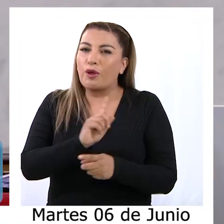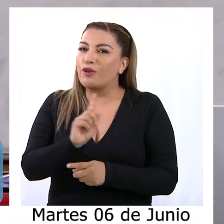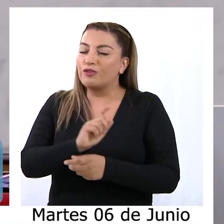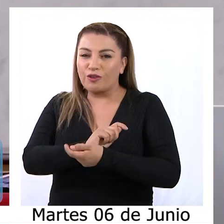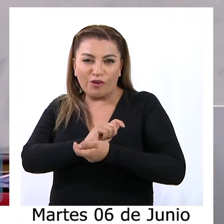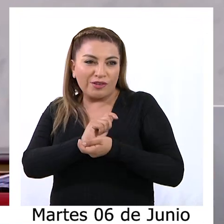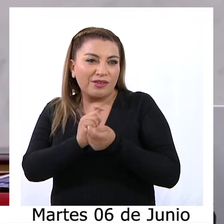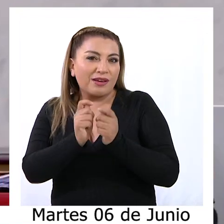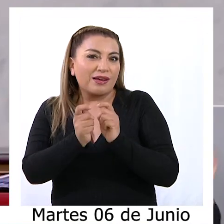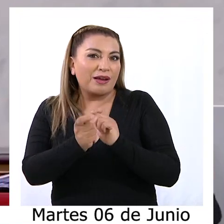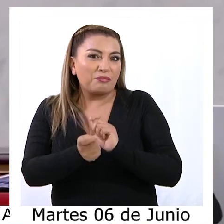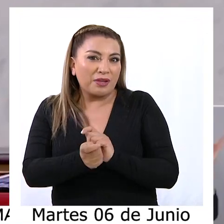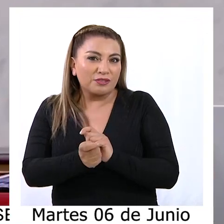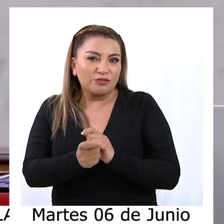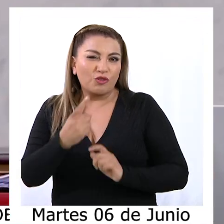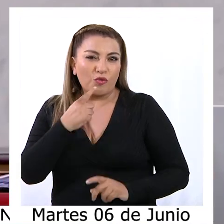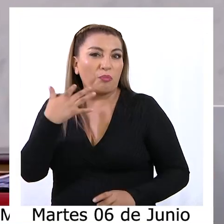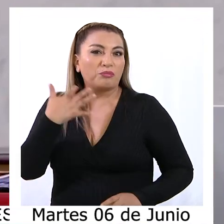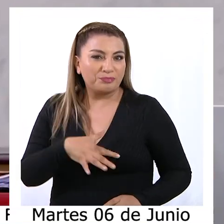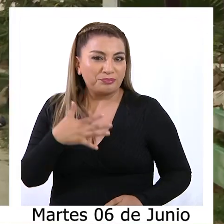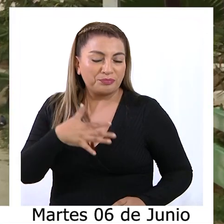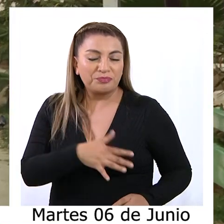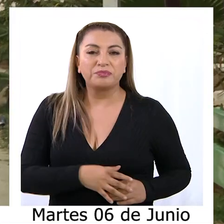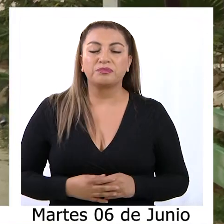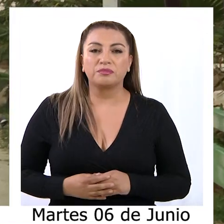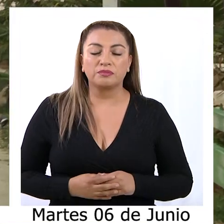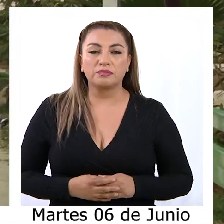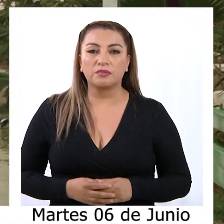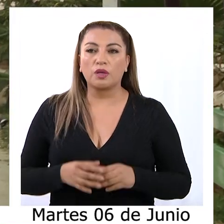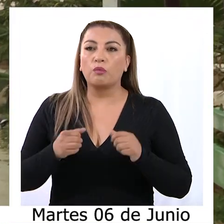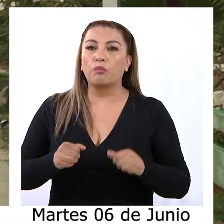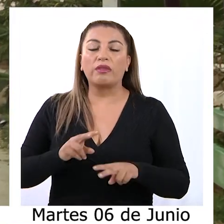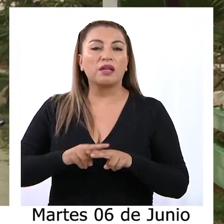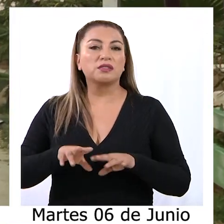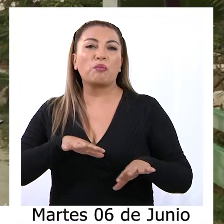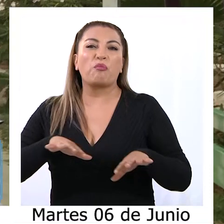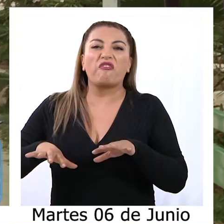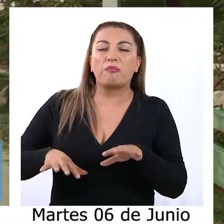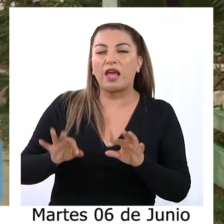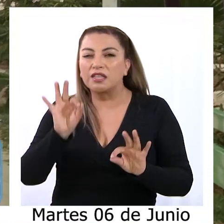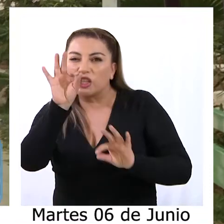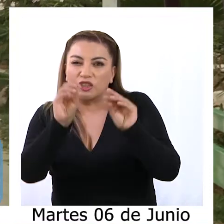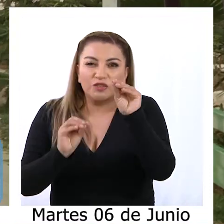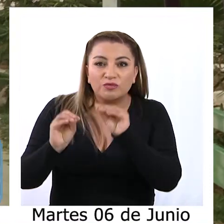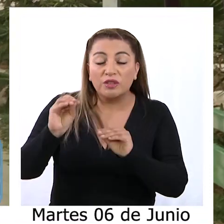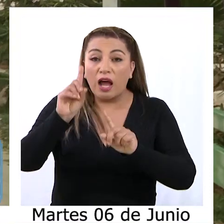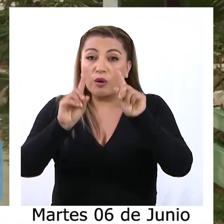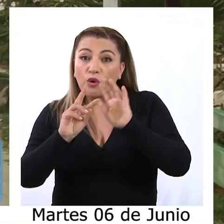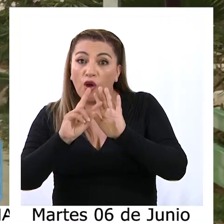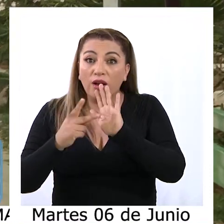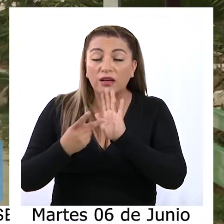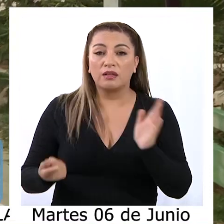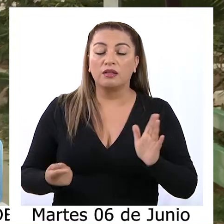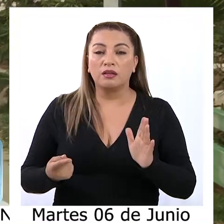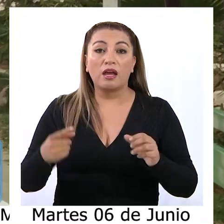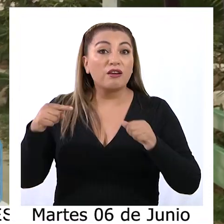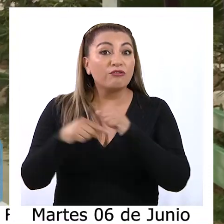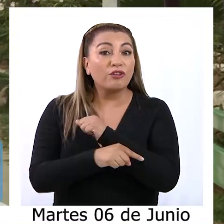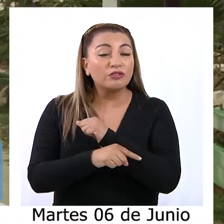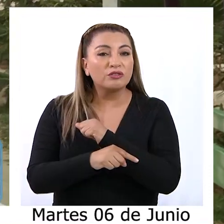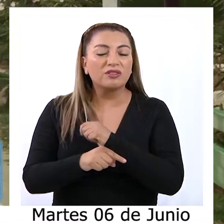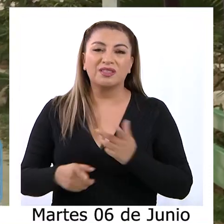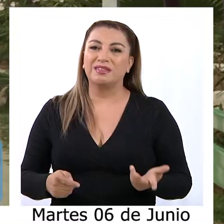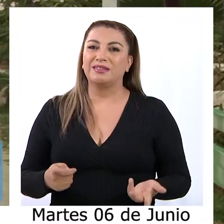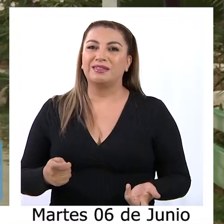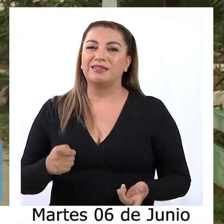cambiar lo sustancial. Pueden haber movimientos tácticos, pueden haber ciertas adecuaciones, pero el fondo de las mismas yo creo que eso